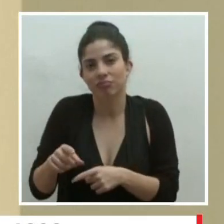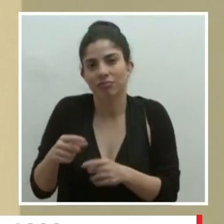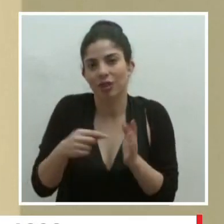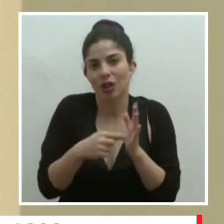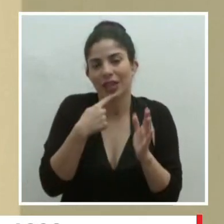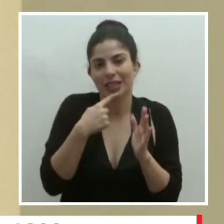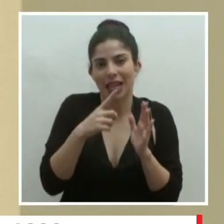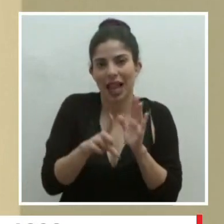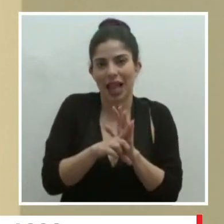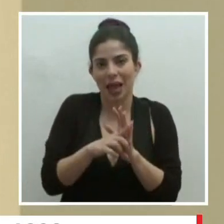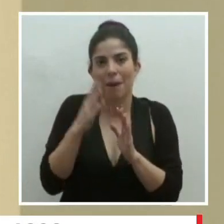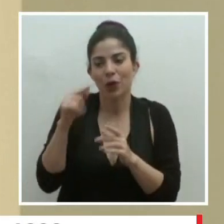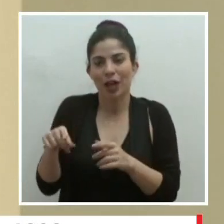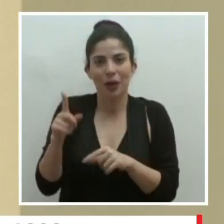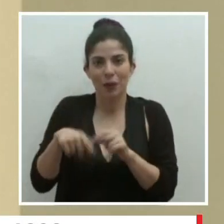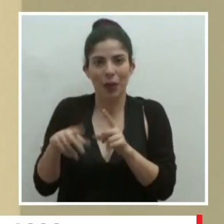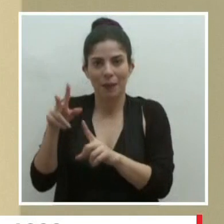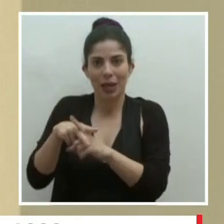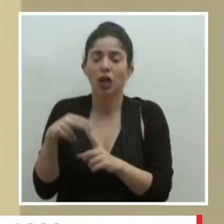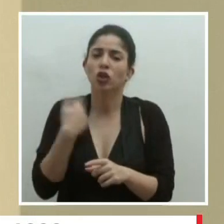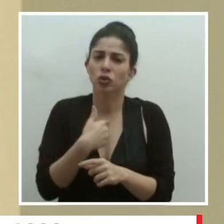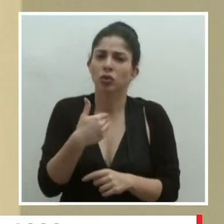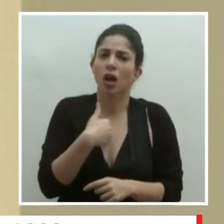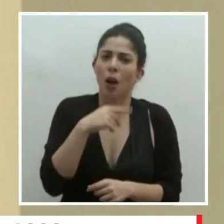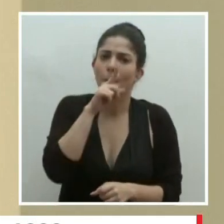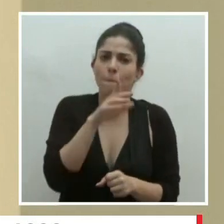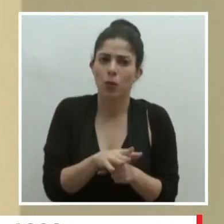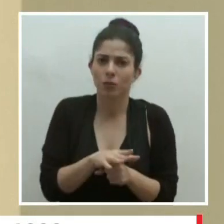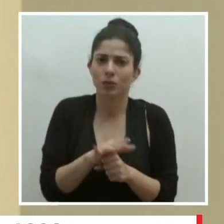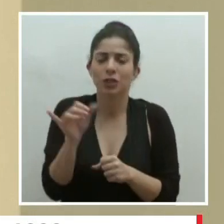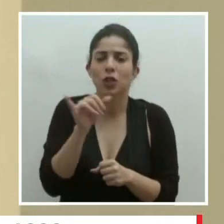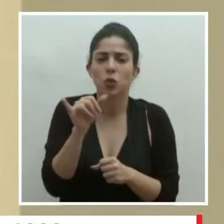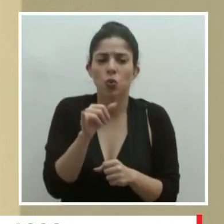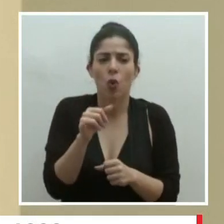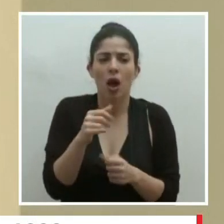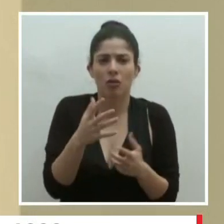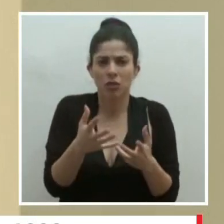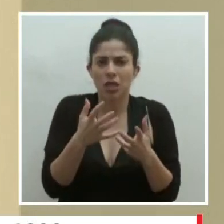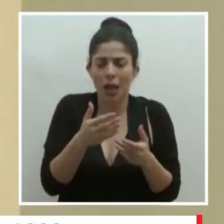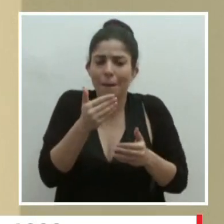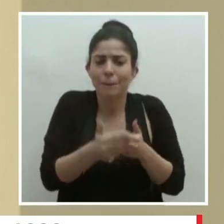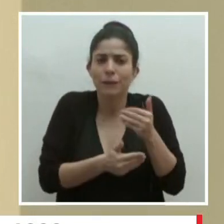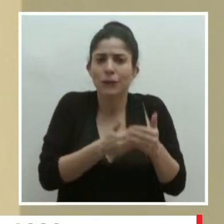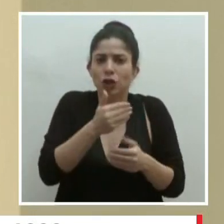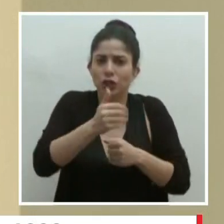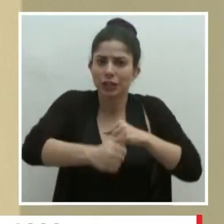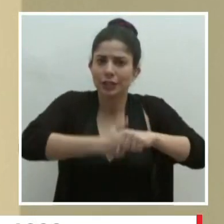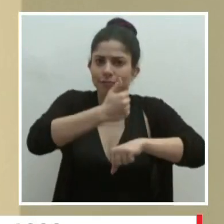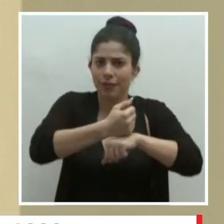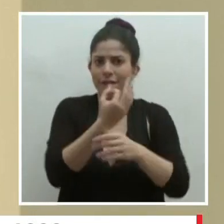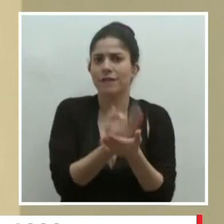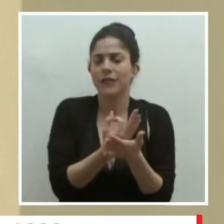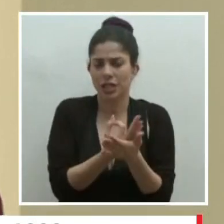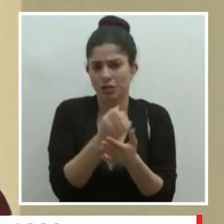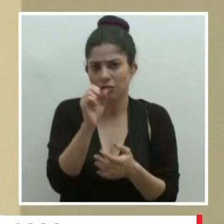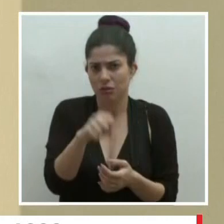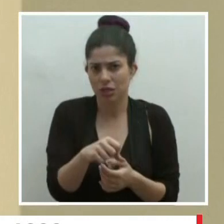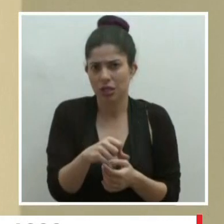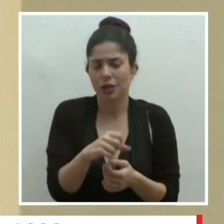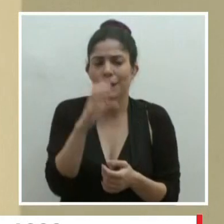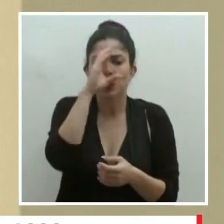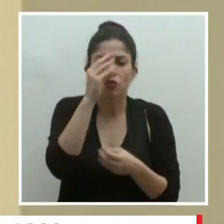ley. Estamos comprometidos igualmente con lo que es el proceso de consolidación fiscal, de tener